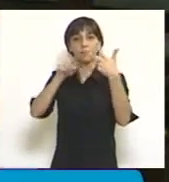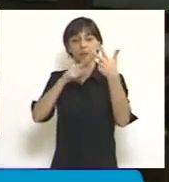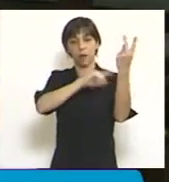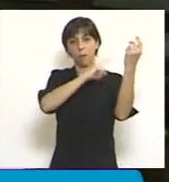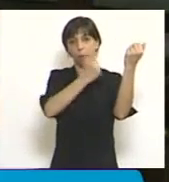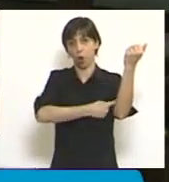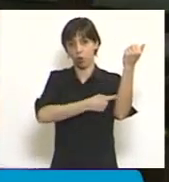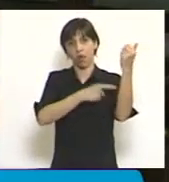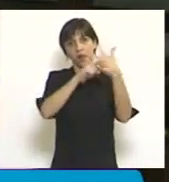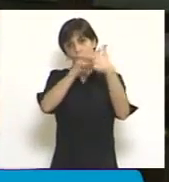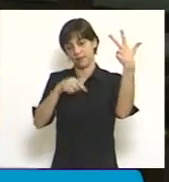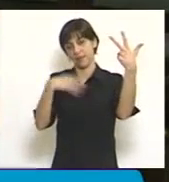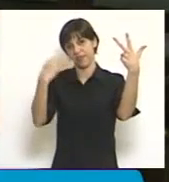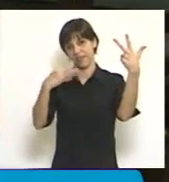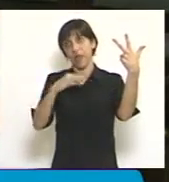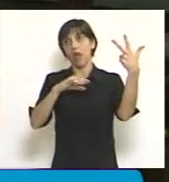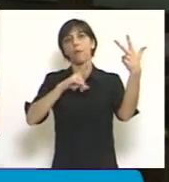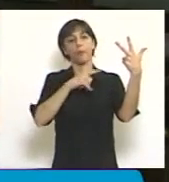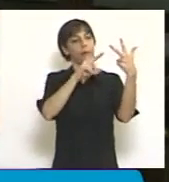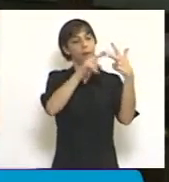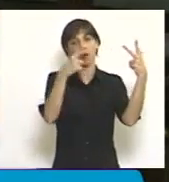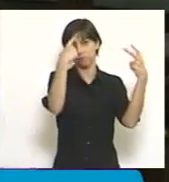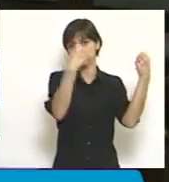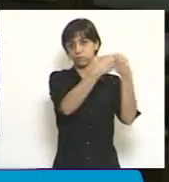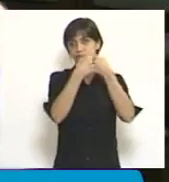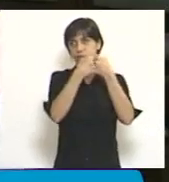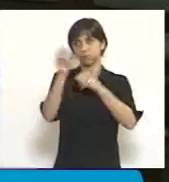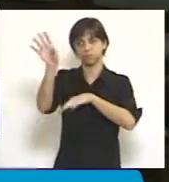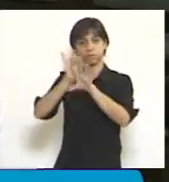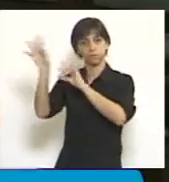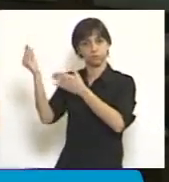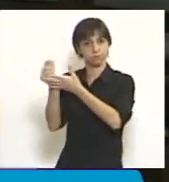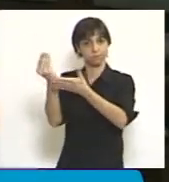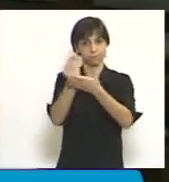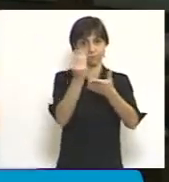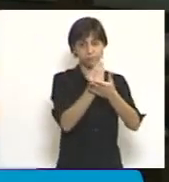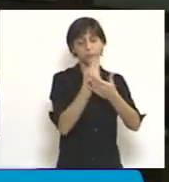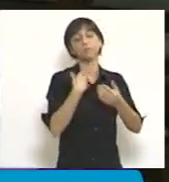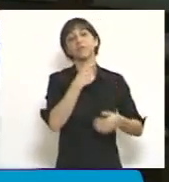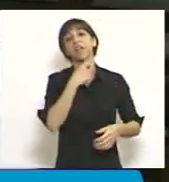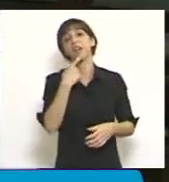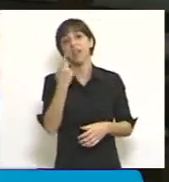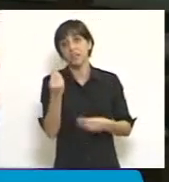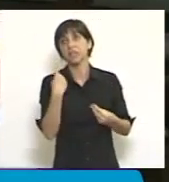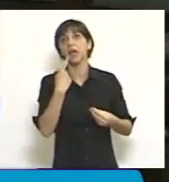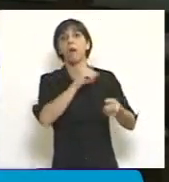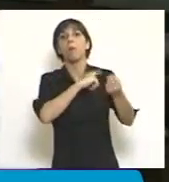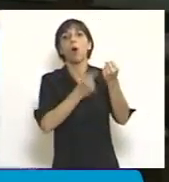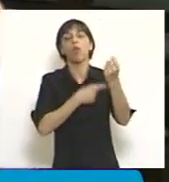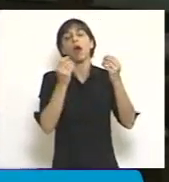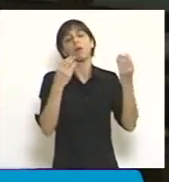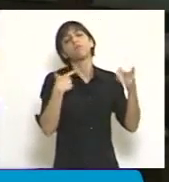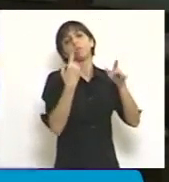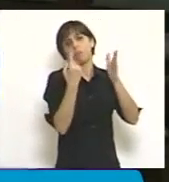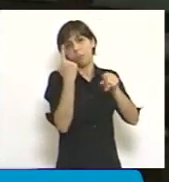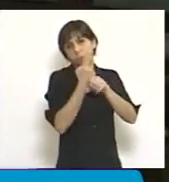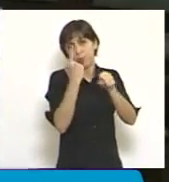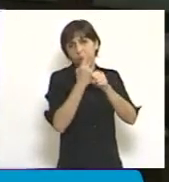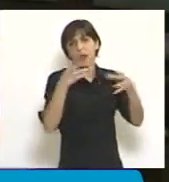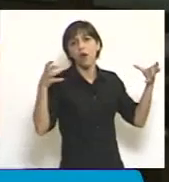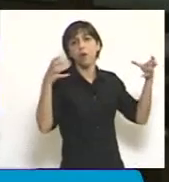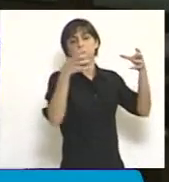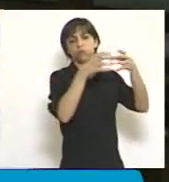la medida en que no sean magistrados judiciales que ya cuenten con una designación, deben intervenir los 3